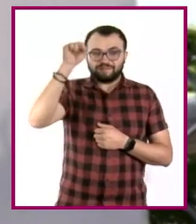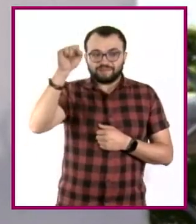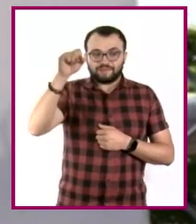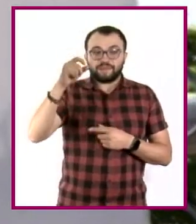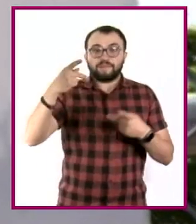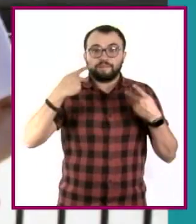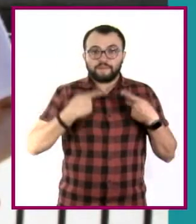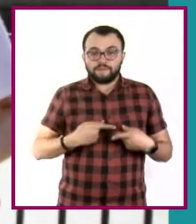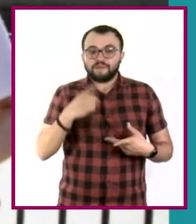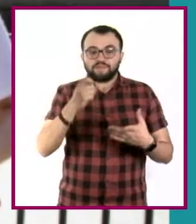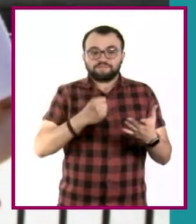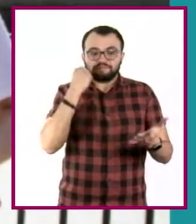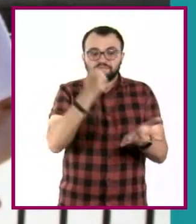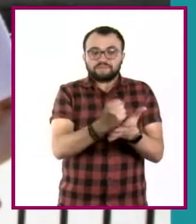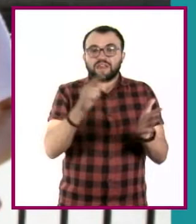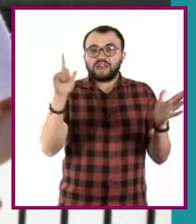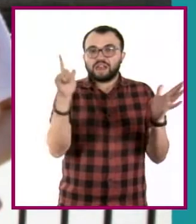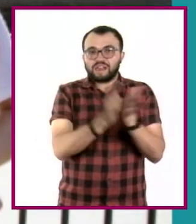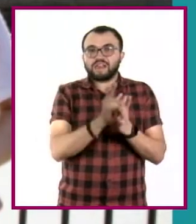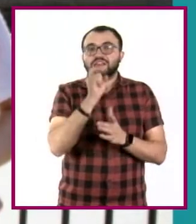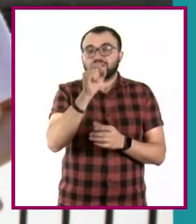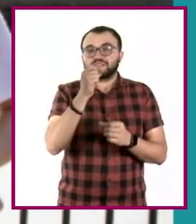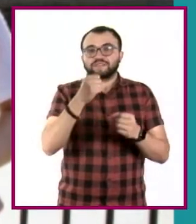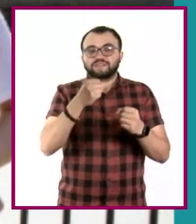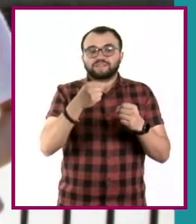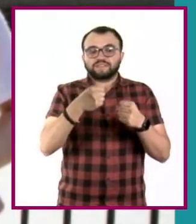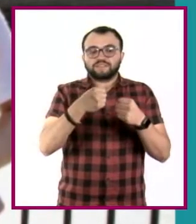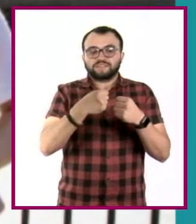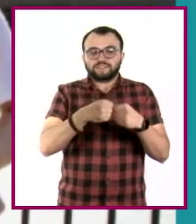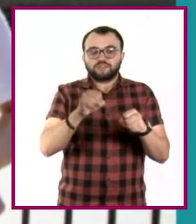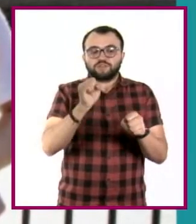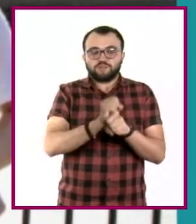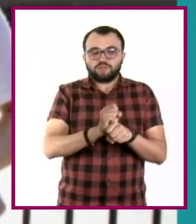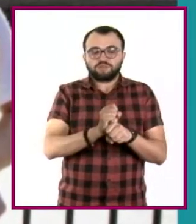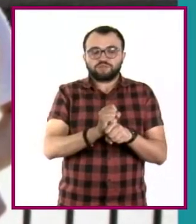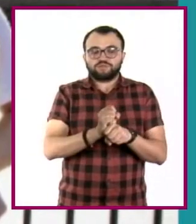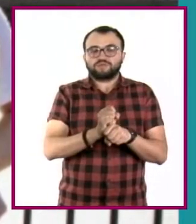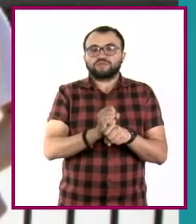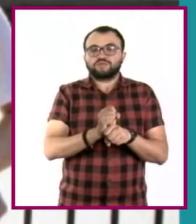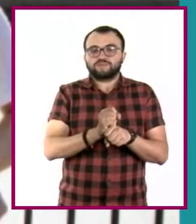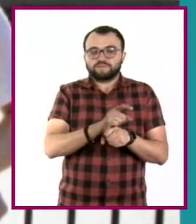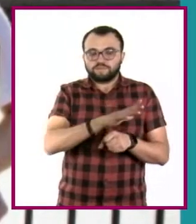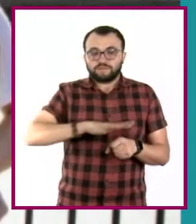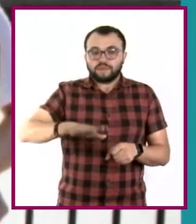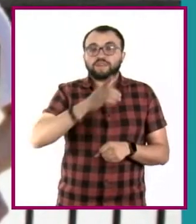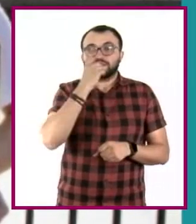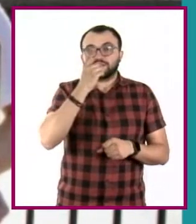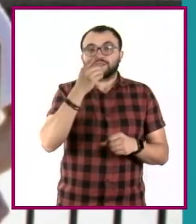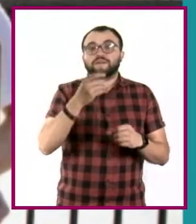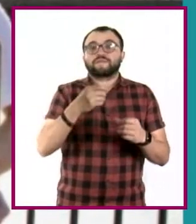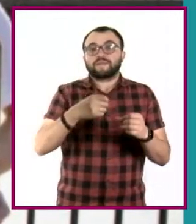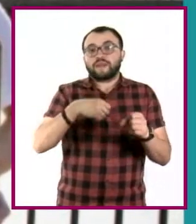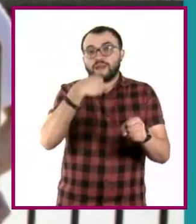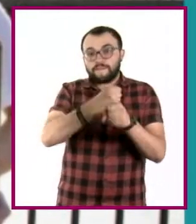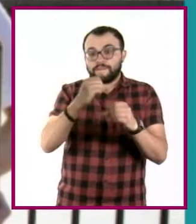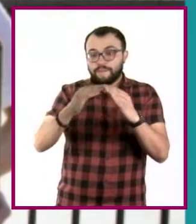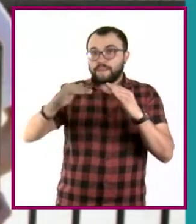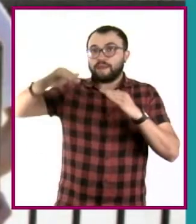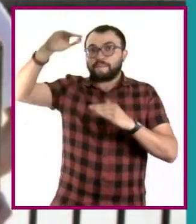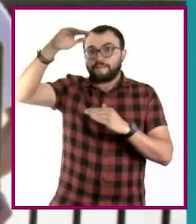Florida aprobaron la Ley de Seguridad Pública, que aumenta la edad para comprar un arma de fuego de 18 a 21